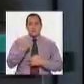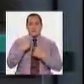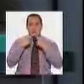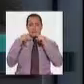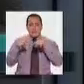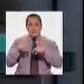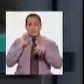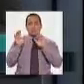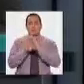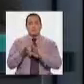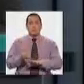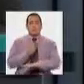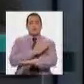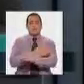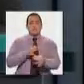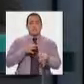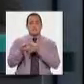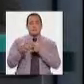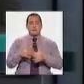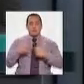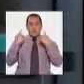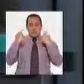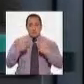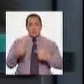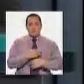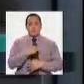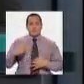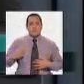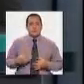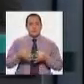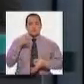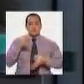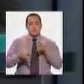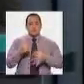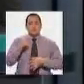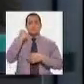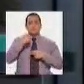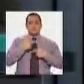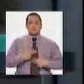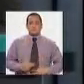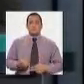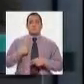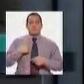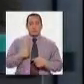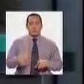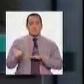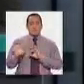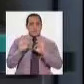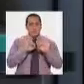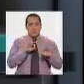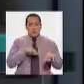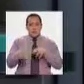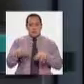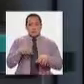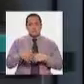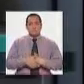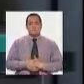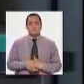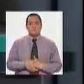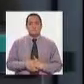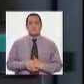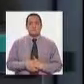era, según considero, desde el punto de vista del Ministerio de Justicia y Derechos Humanos, y yo haría lo mismo,